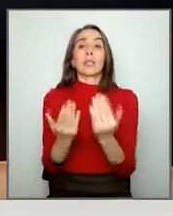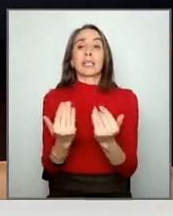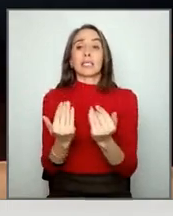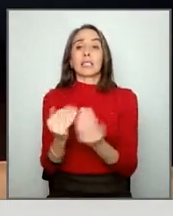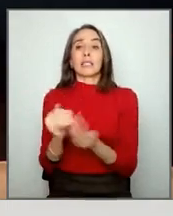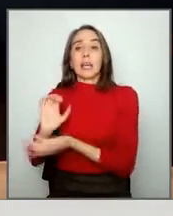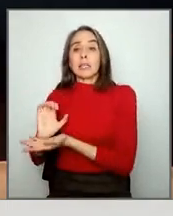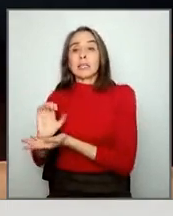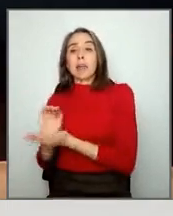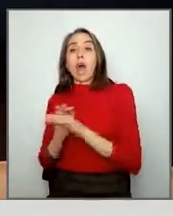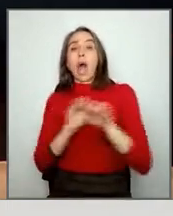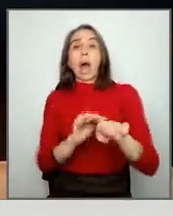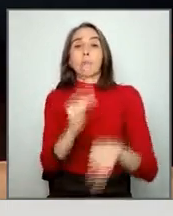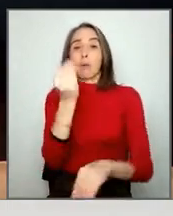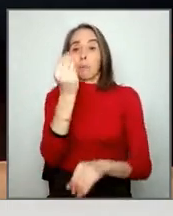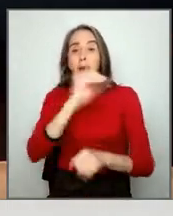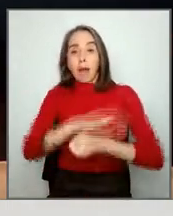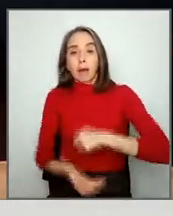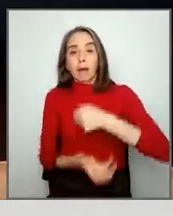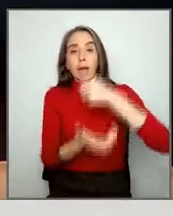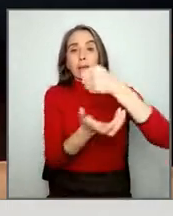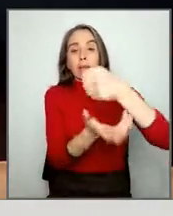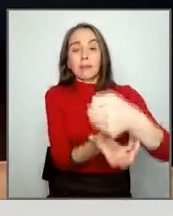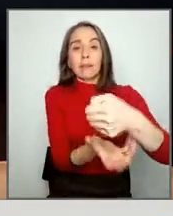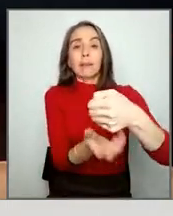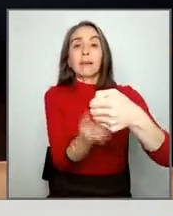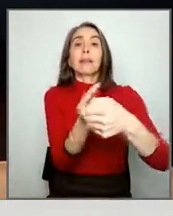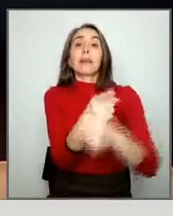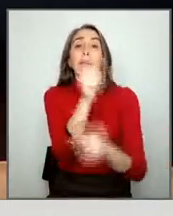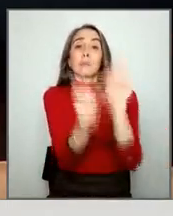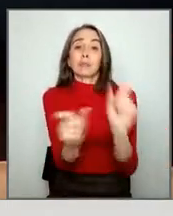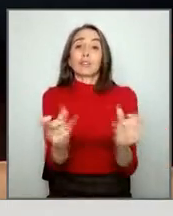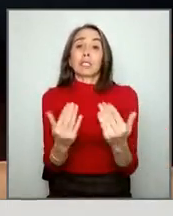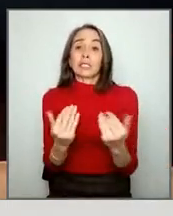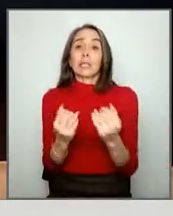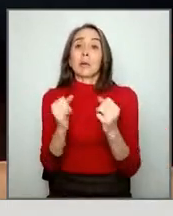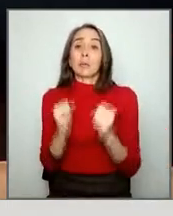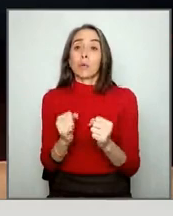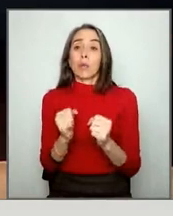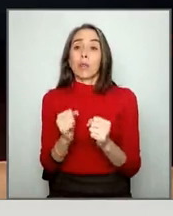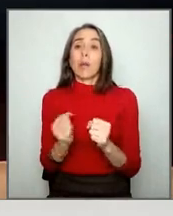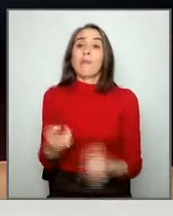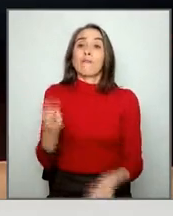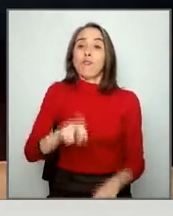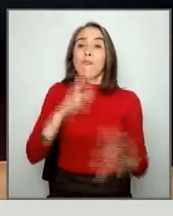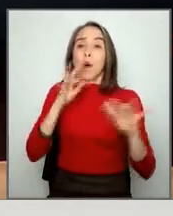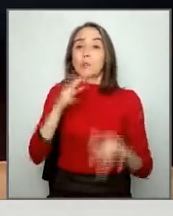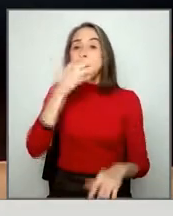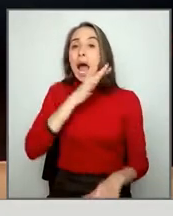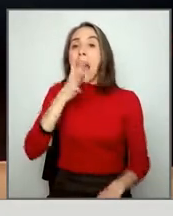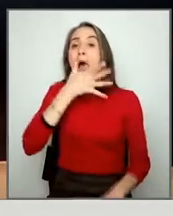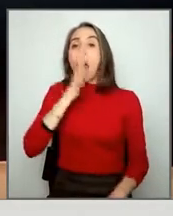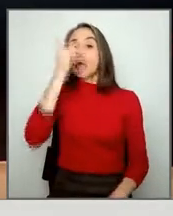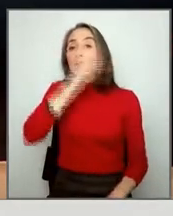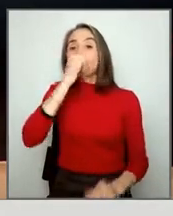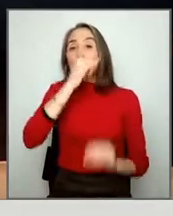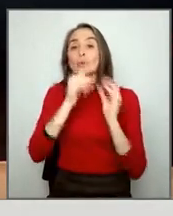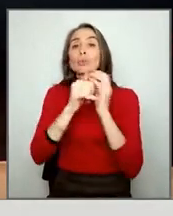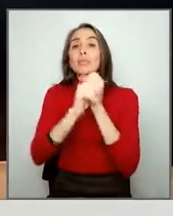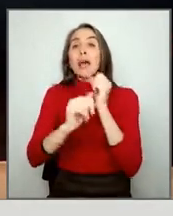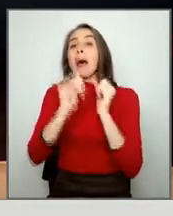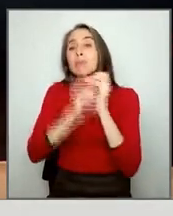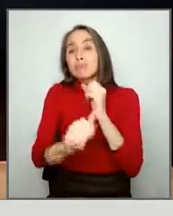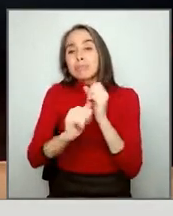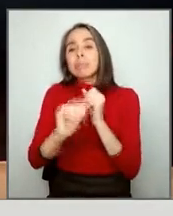que requiere hoy día tener la posibilidad de utilizar reutilizar estas aguas grises para que les permita